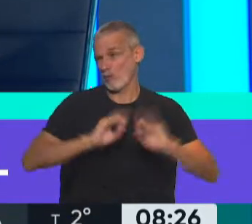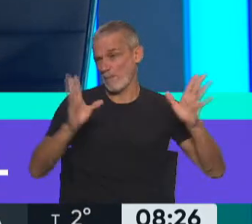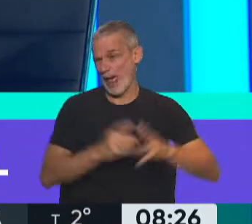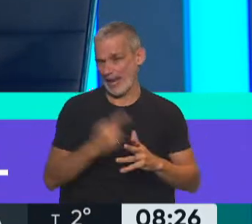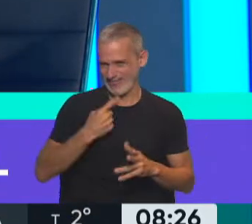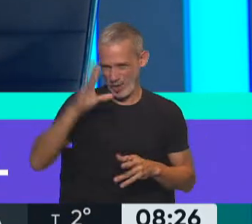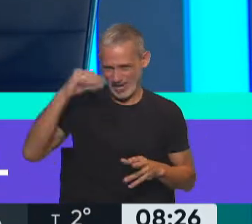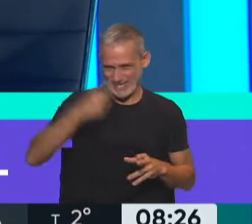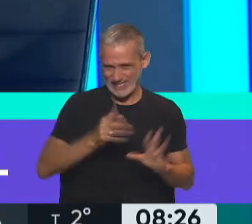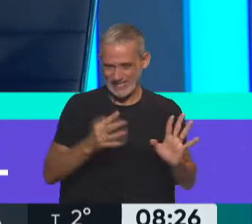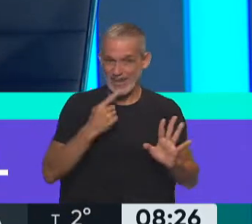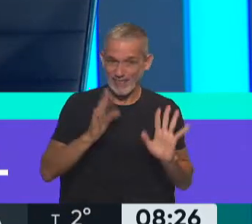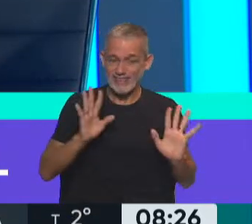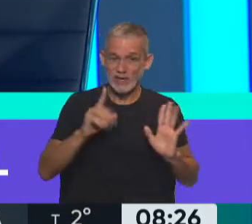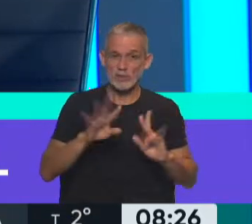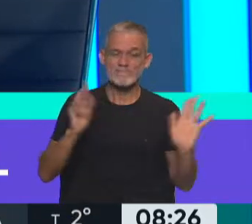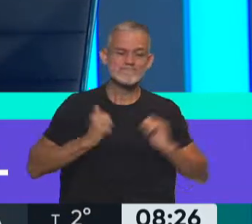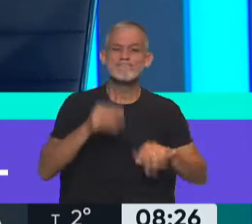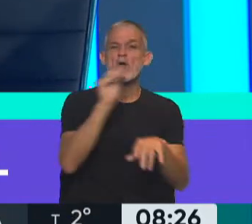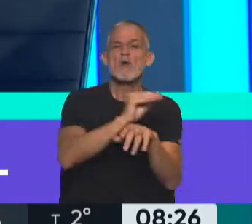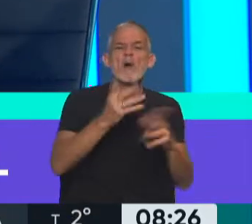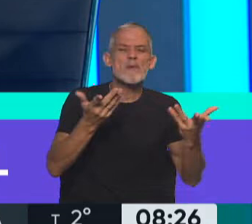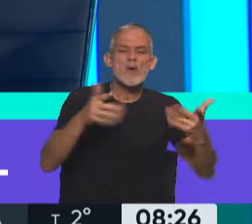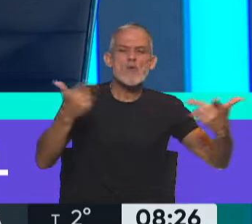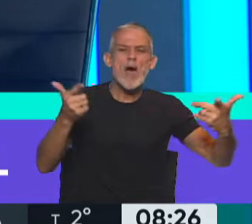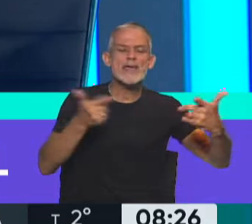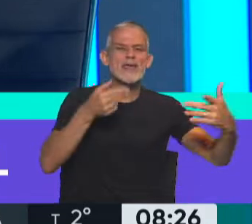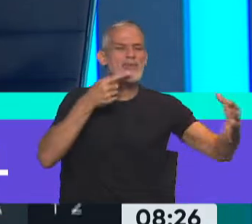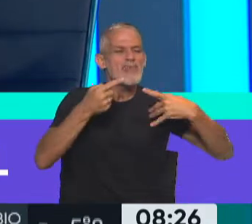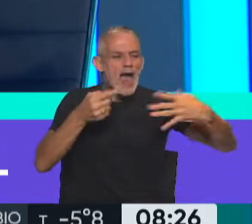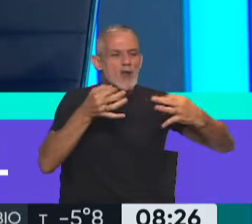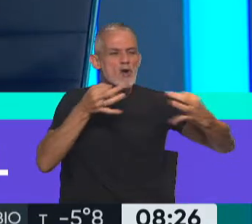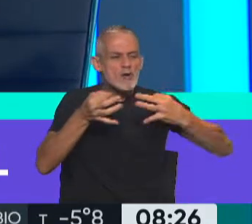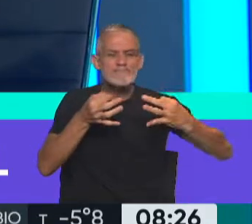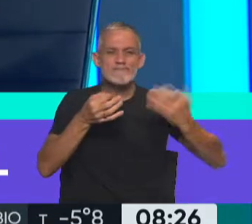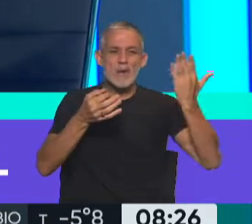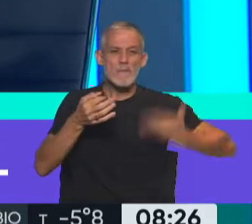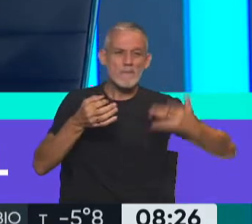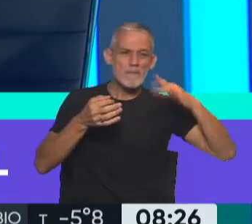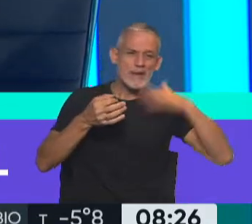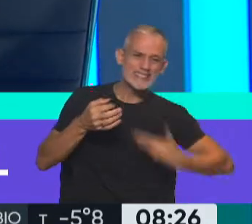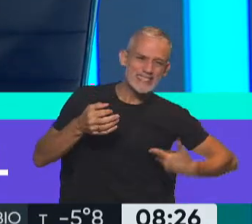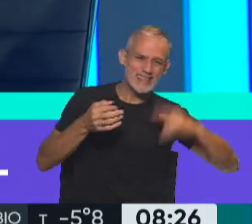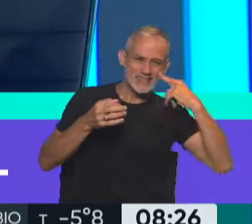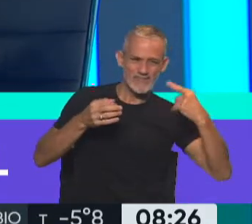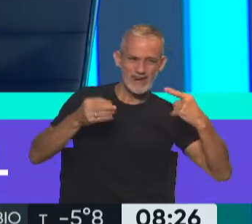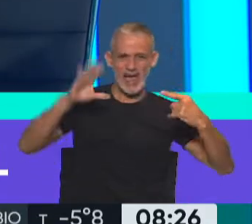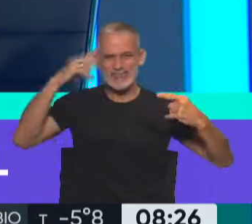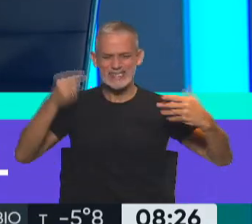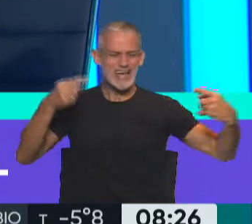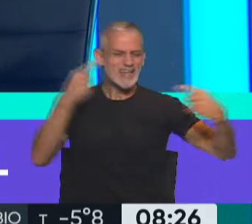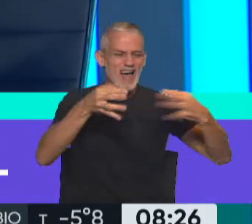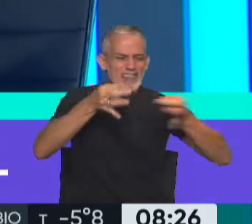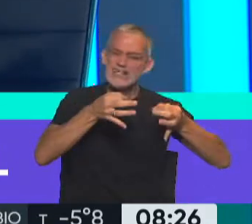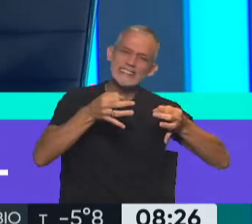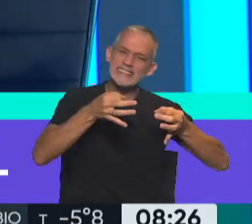dijo Cristina Fernández de Kirchner que no estaba manteniendo el diálogo que ella consideraba necesario con el presidente de la Nación. Luego,